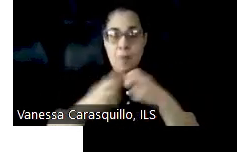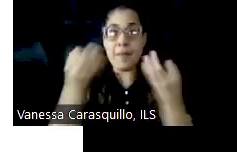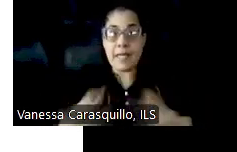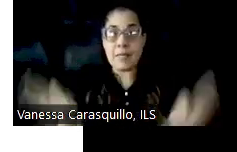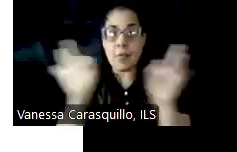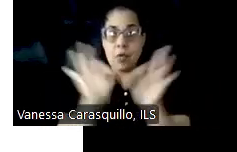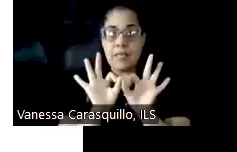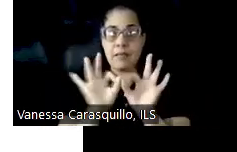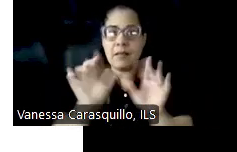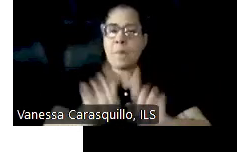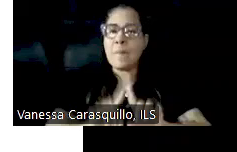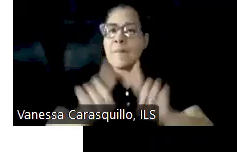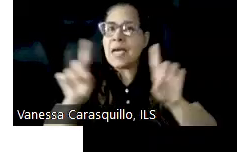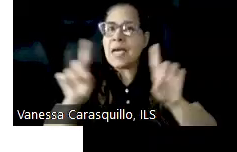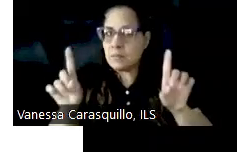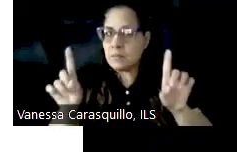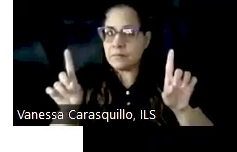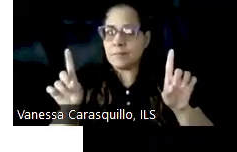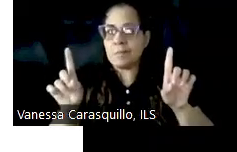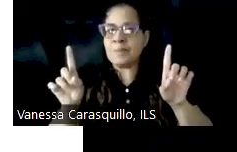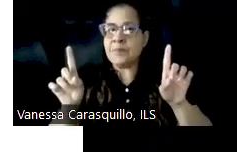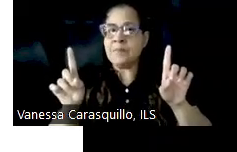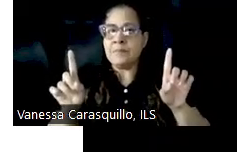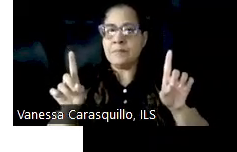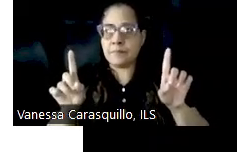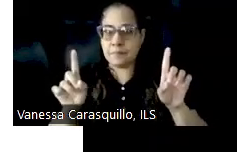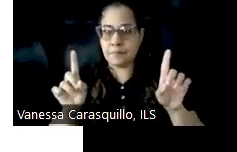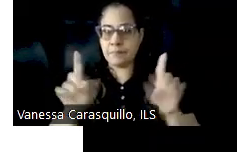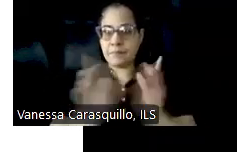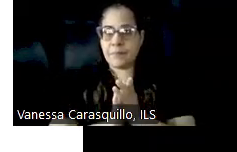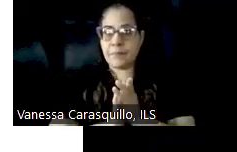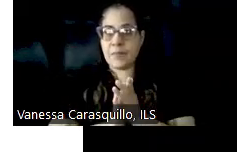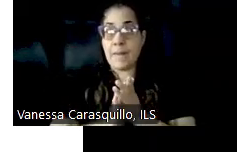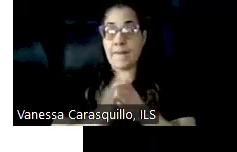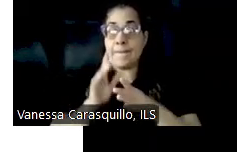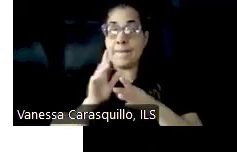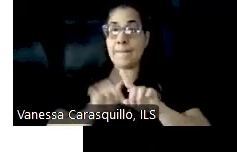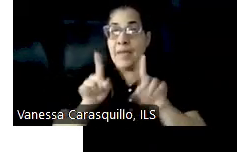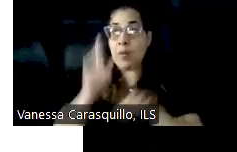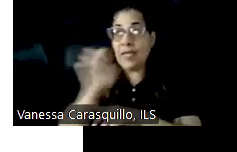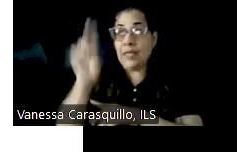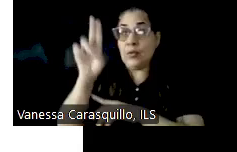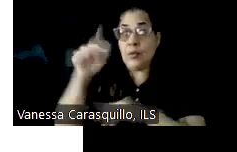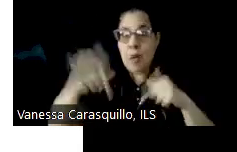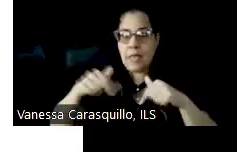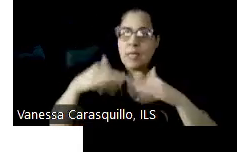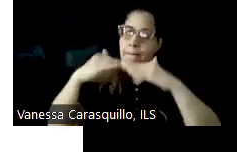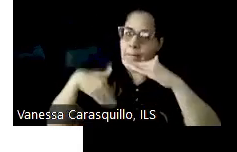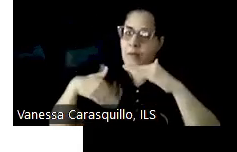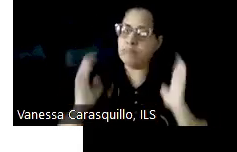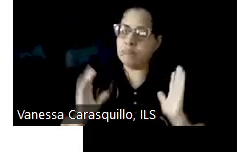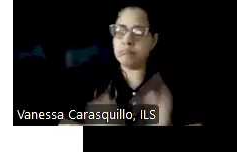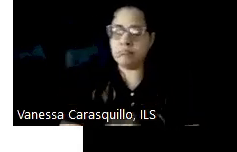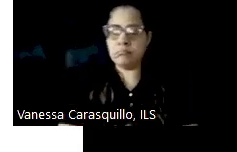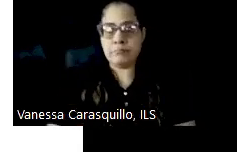importante, pero es menor que en Estados Unidos continental. Eso es un dato importante.